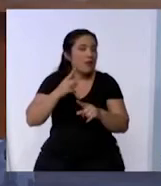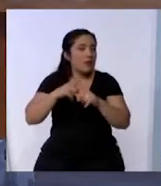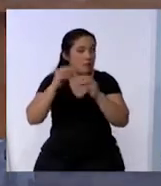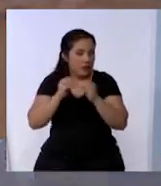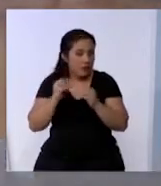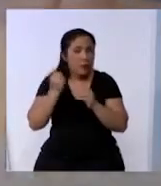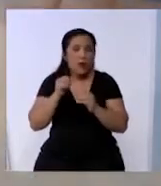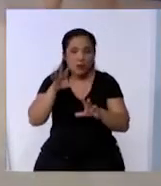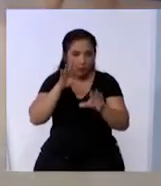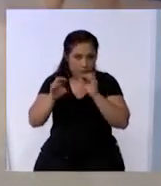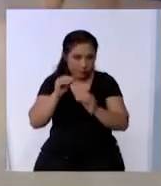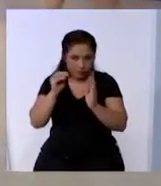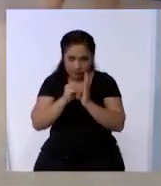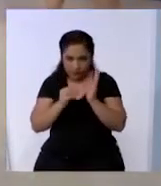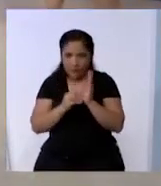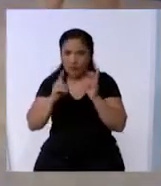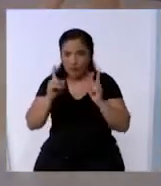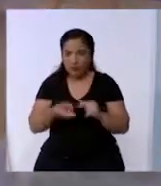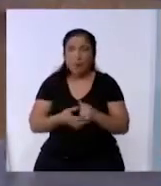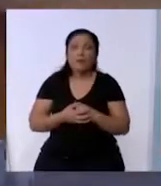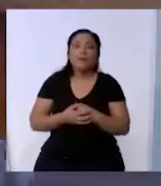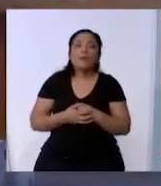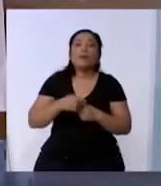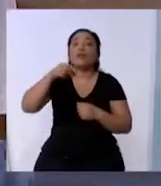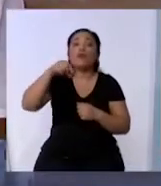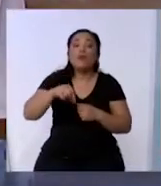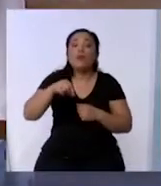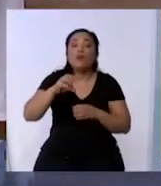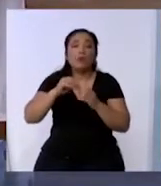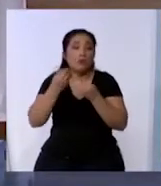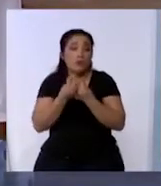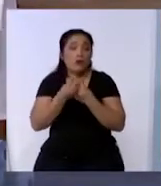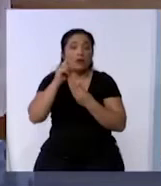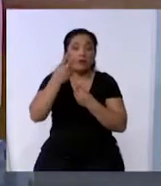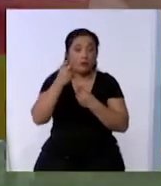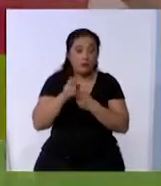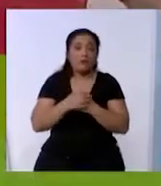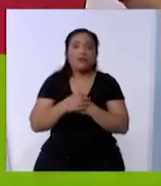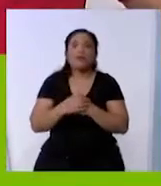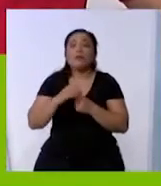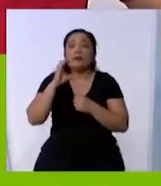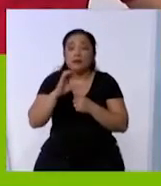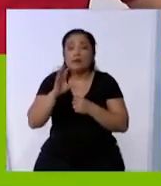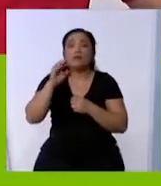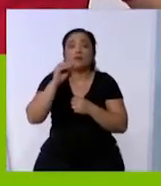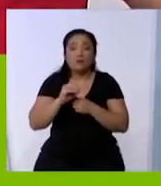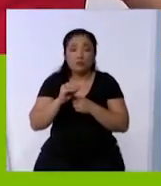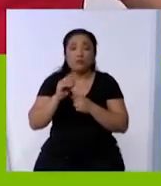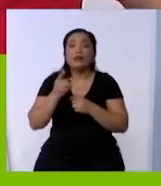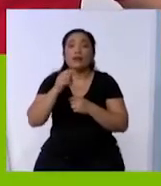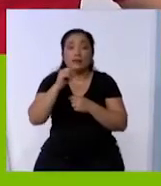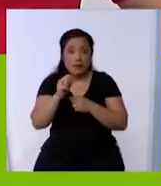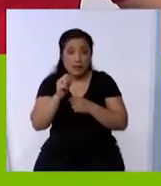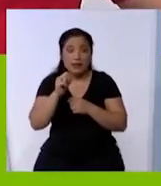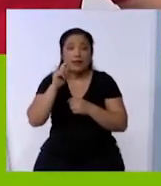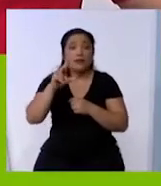entonces, bien. Nuestros datos. ¿Sí? Q es igual a 120, C, que viene a ser coulomb, T es 30 segundos, porque